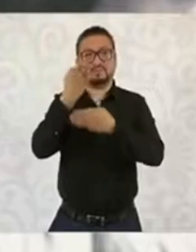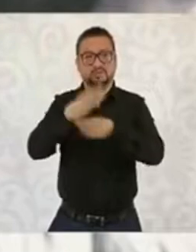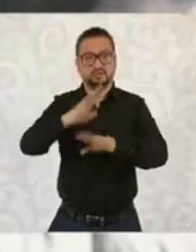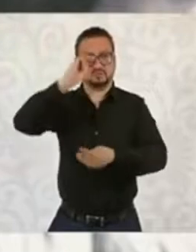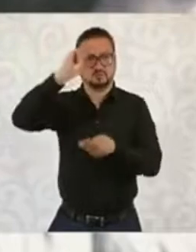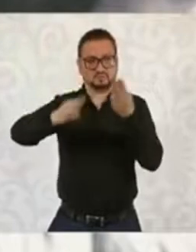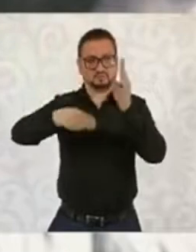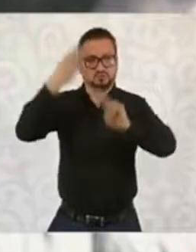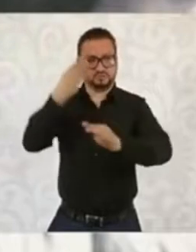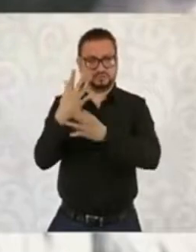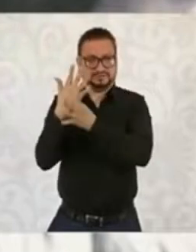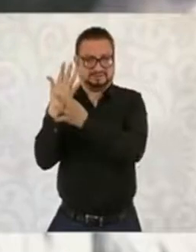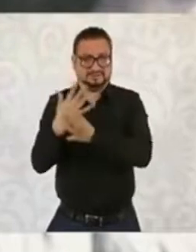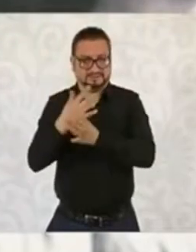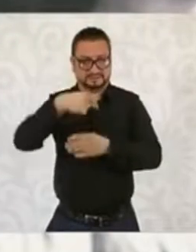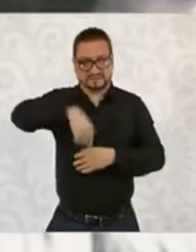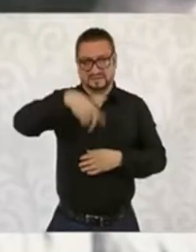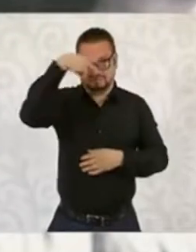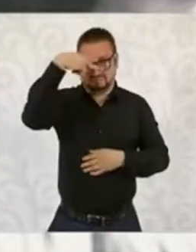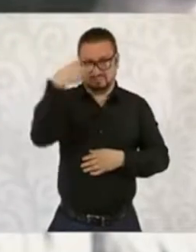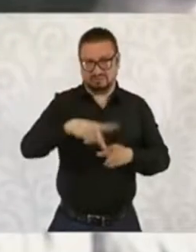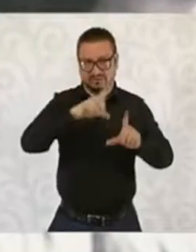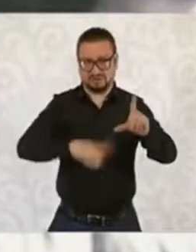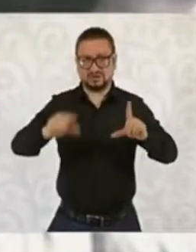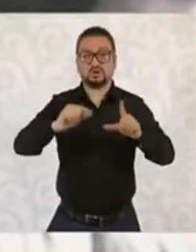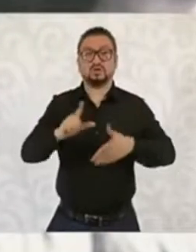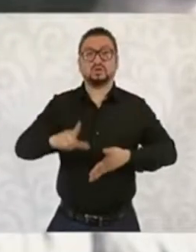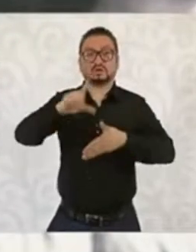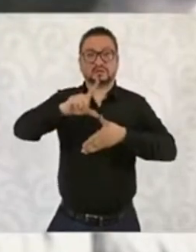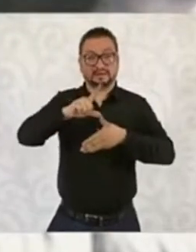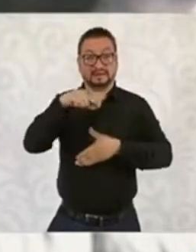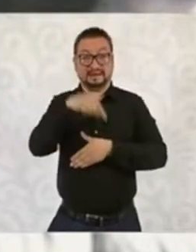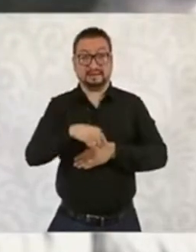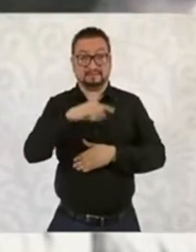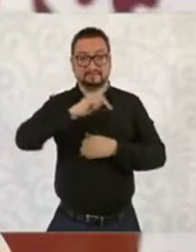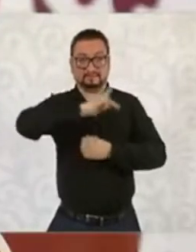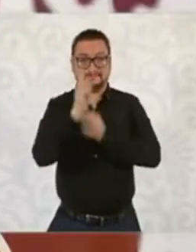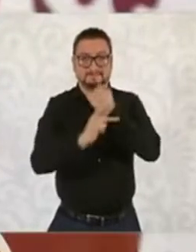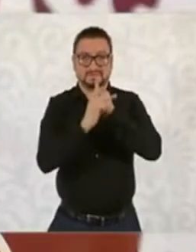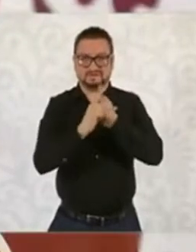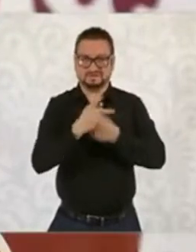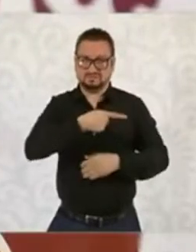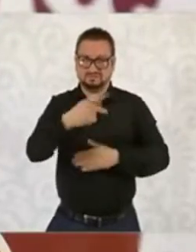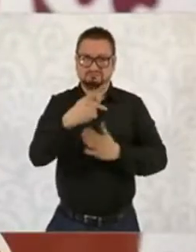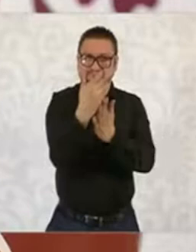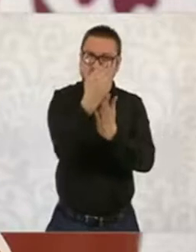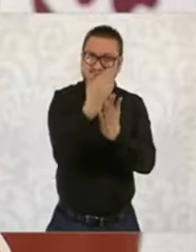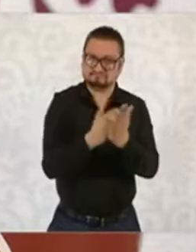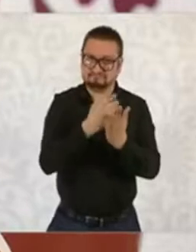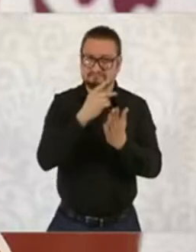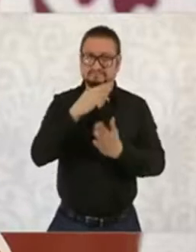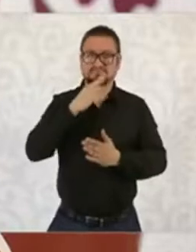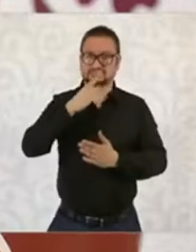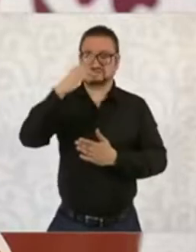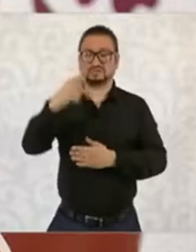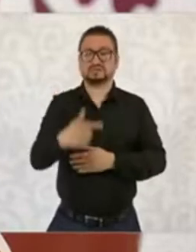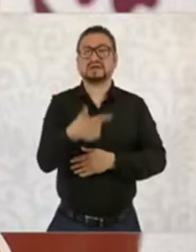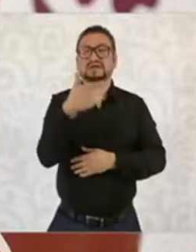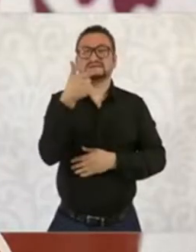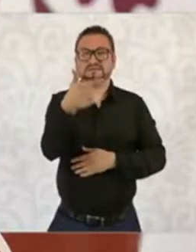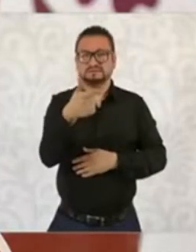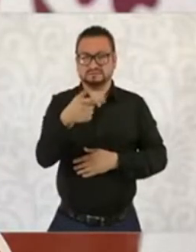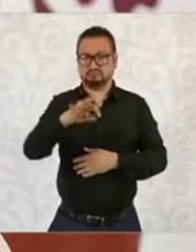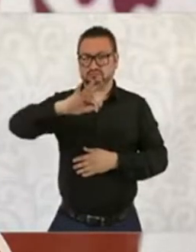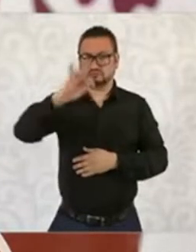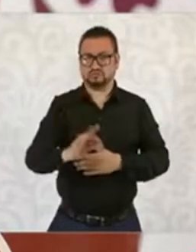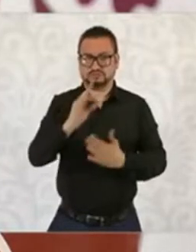recientemente señaló que México es el país de América Latina que más ha reducido la pobreza, esto con una disminución del